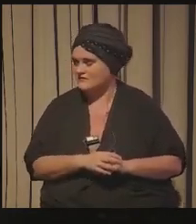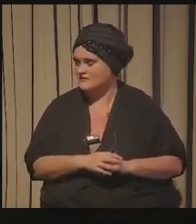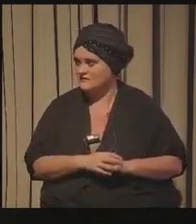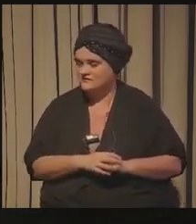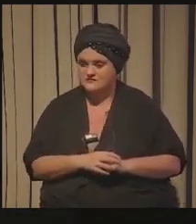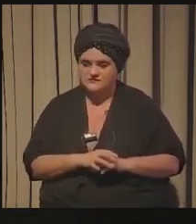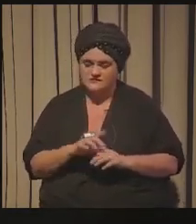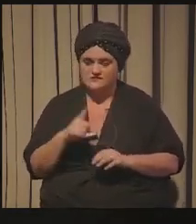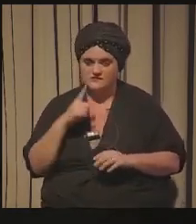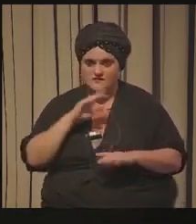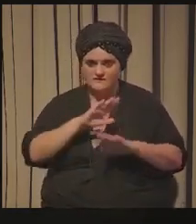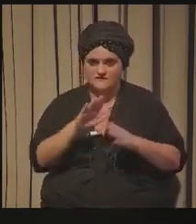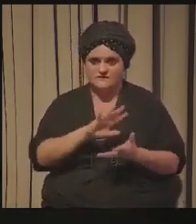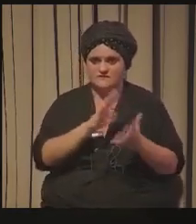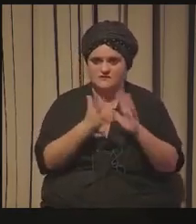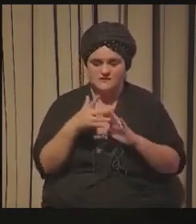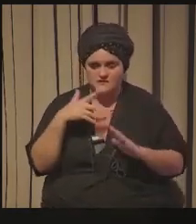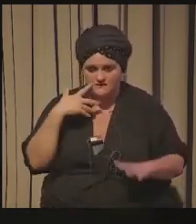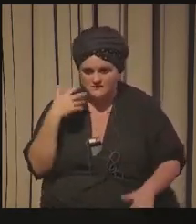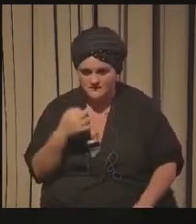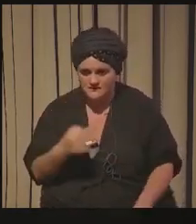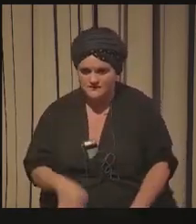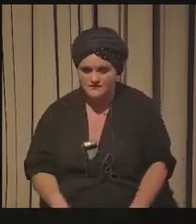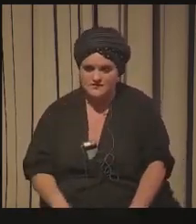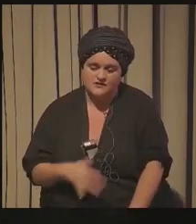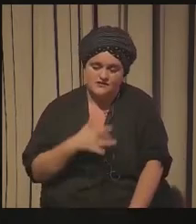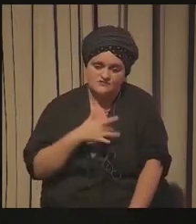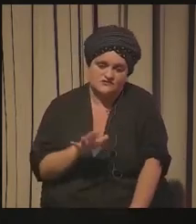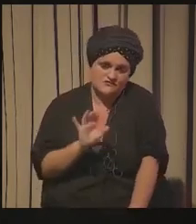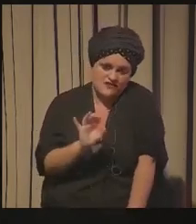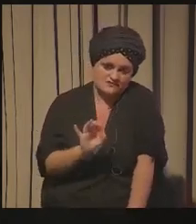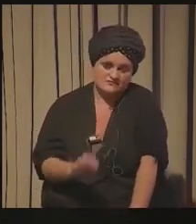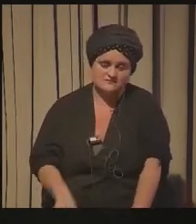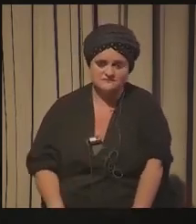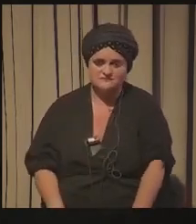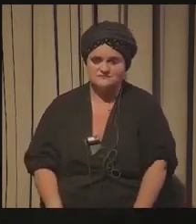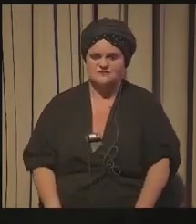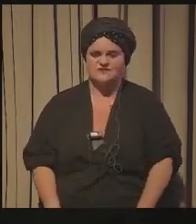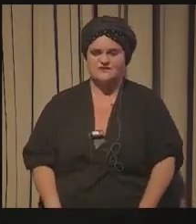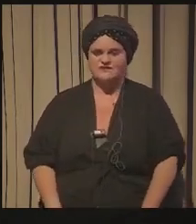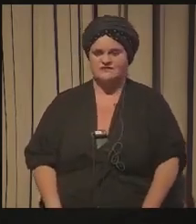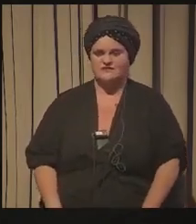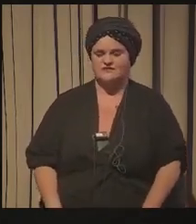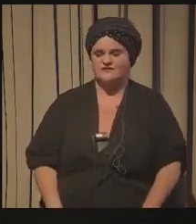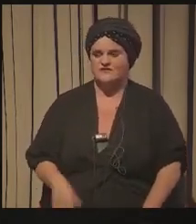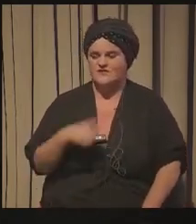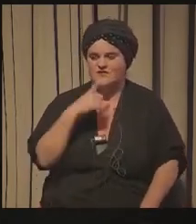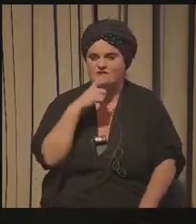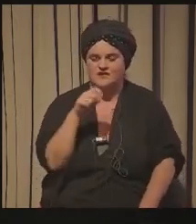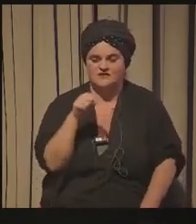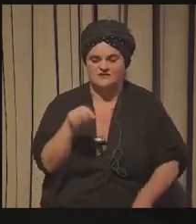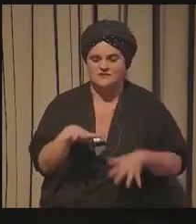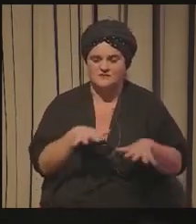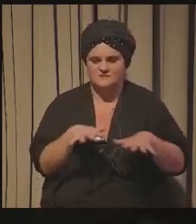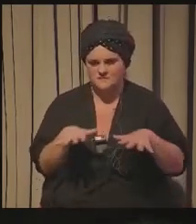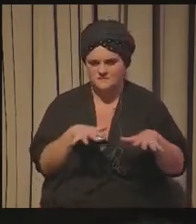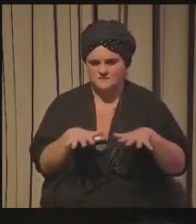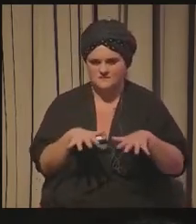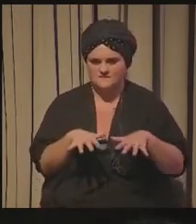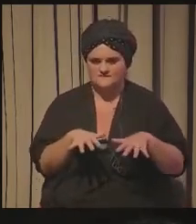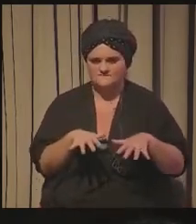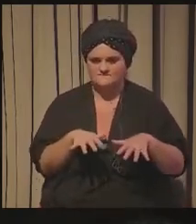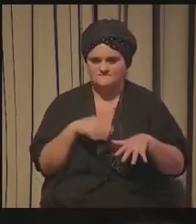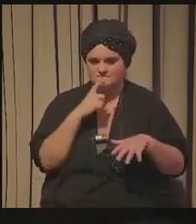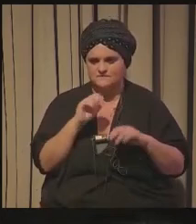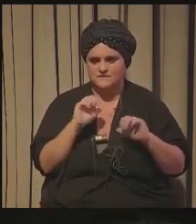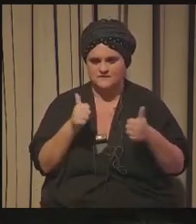Y desde luego se ha convertido en una verdad y ya siento que sea así, pero esperemos que este movimiento, esperemos que